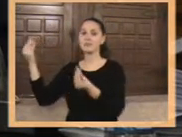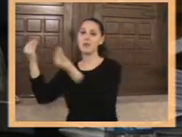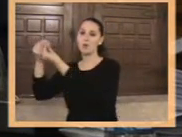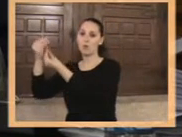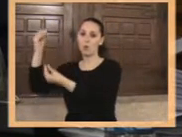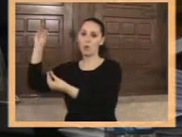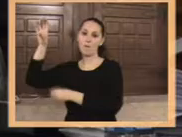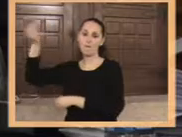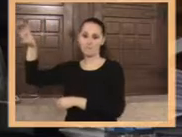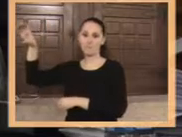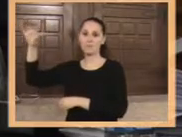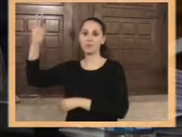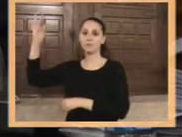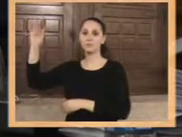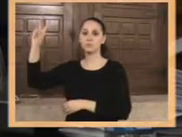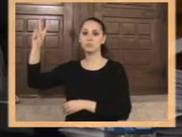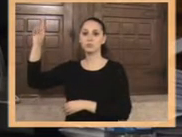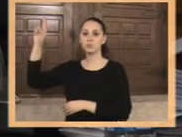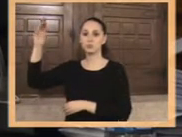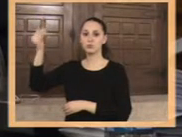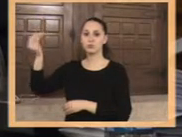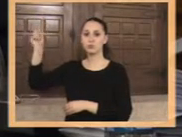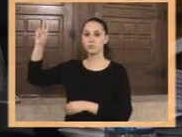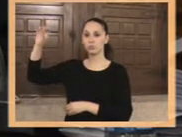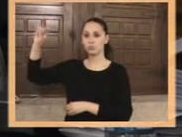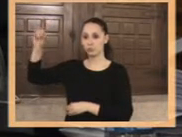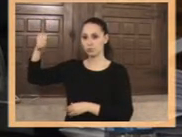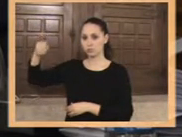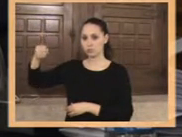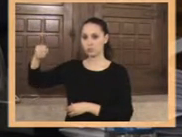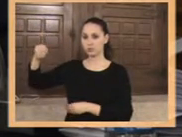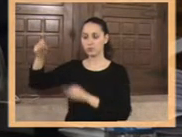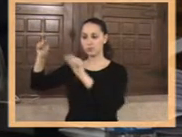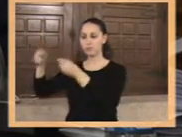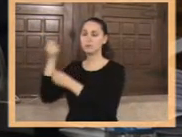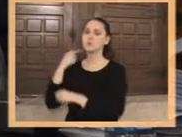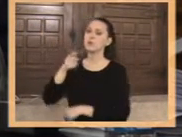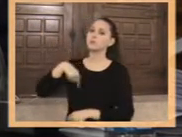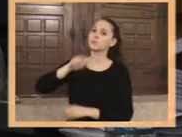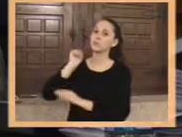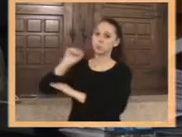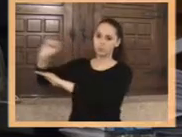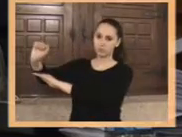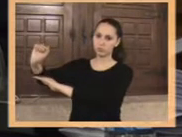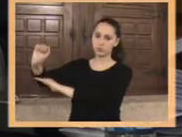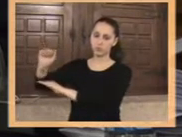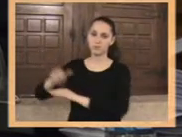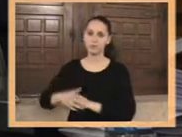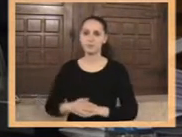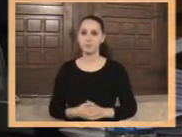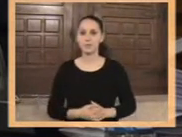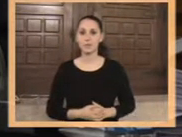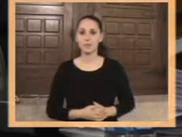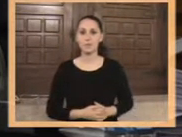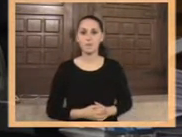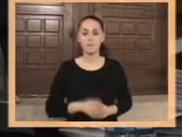la devolución a Turquía de todos los migrantes, incluidas las personas demandantes de asilo sirios de cualquier otra nacionalidad que lleguen a la Unión Europea. El Pleno